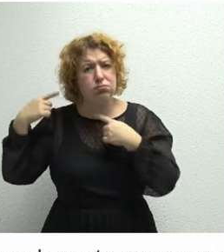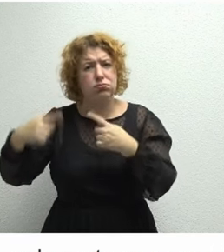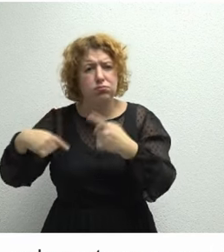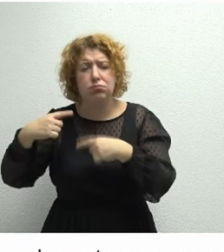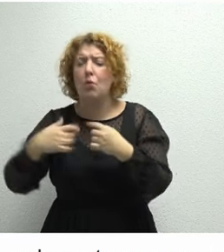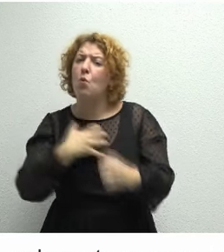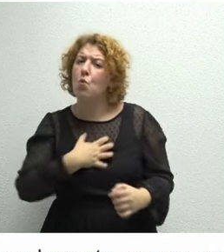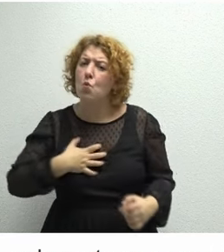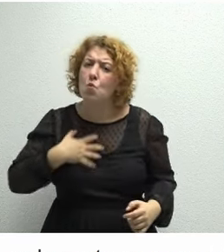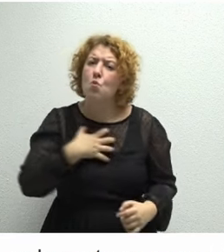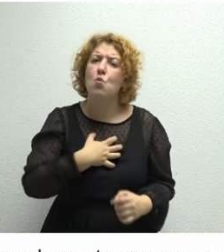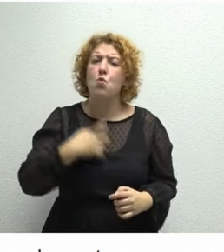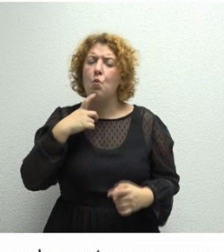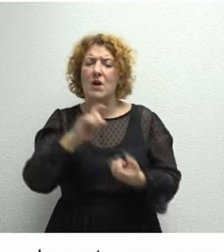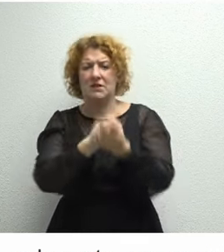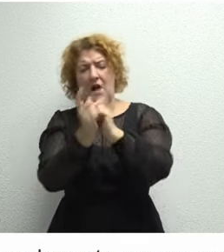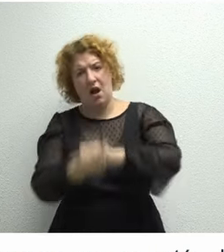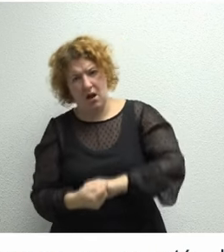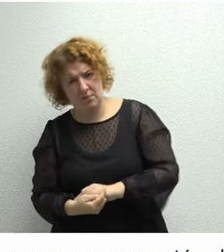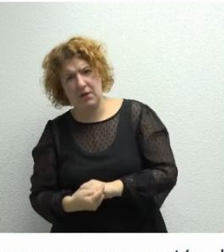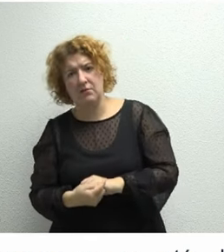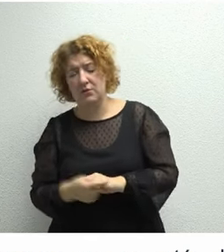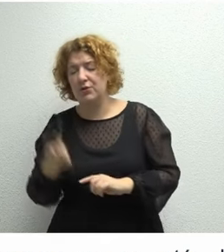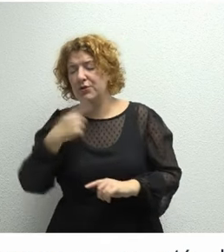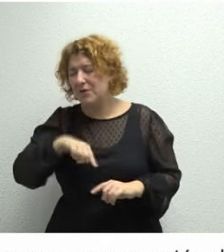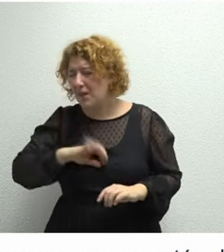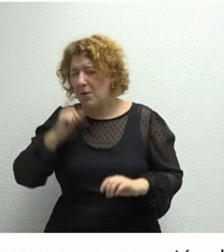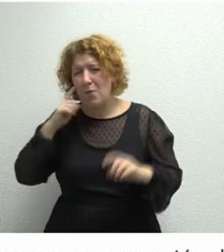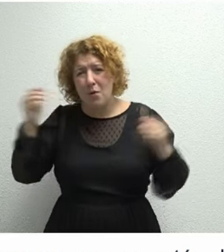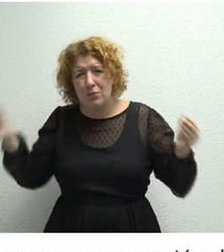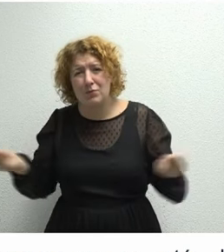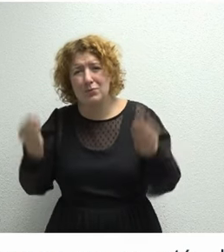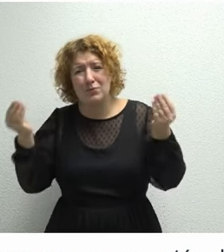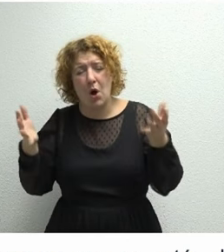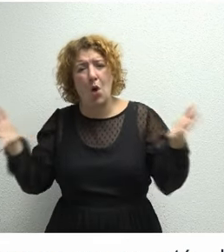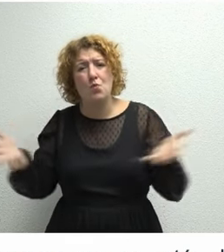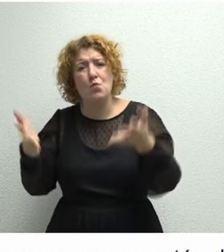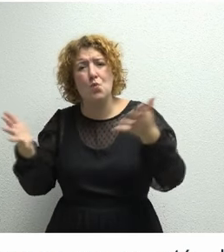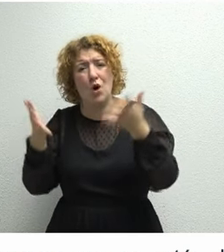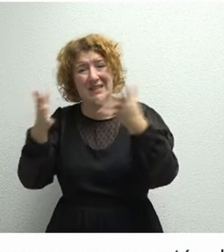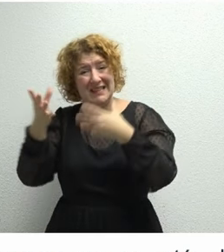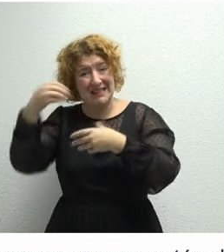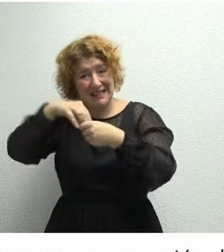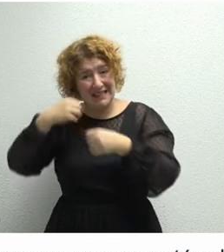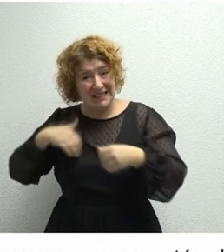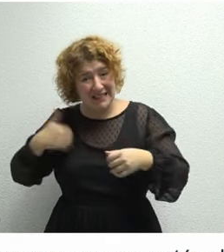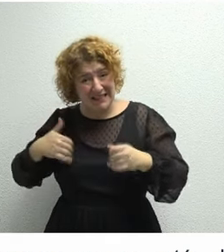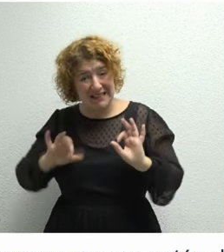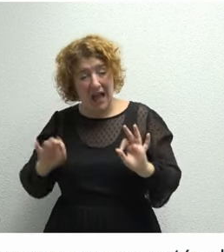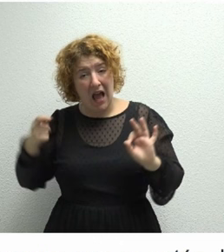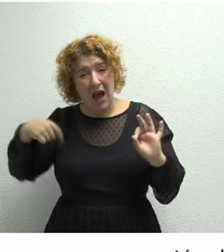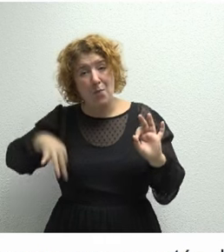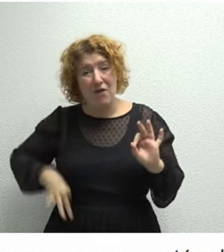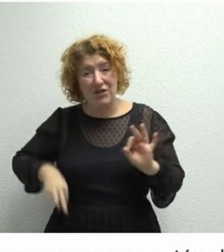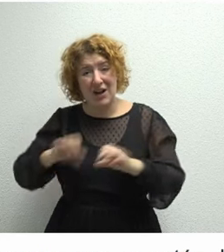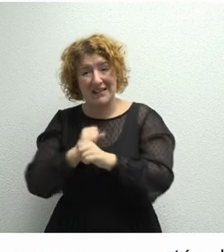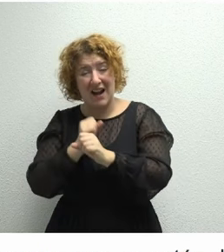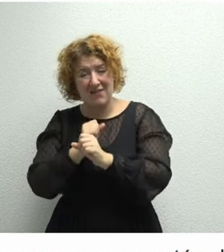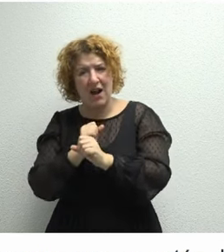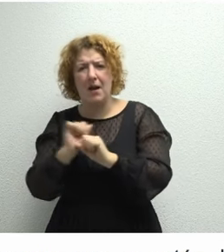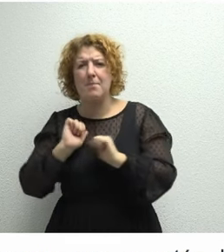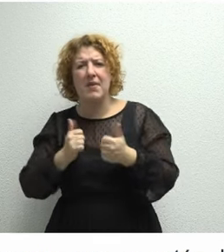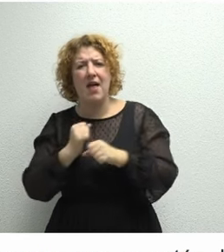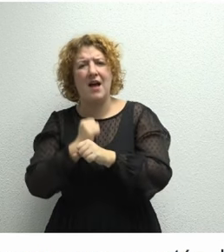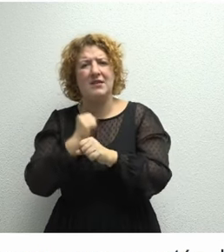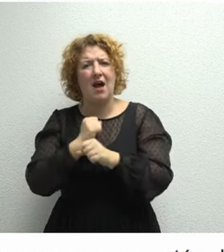donde pues tenemos que intentar Eh pues iar a que las personas que ya están dentro de Arre Los profesionales empiecen a ver este